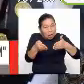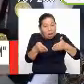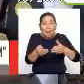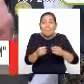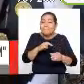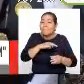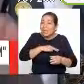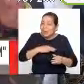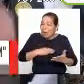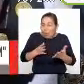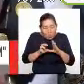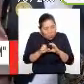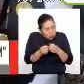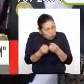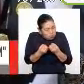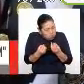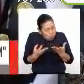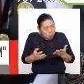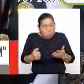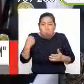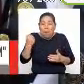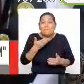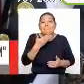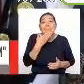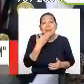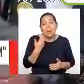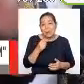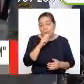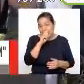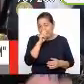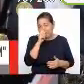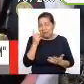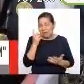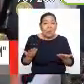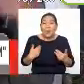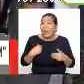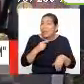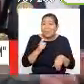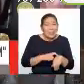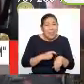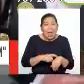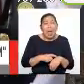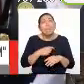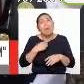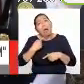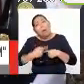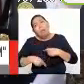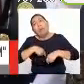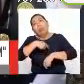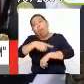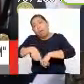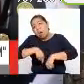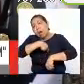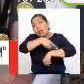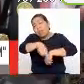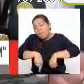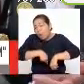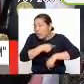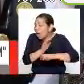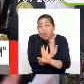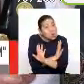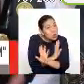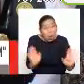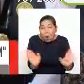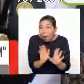interior tiene un equipo bastante potente. No tenemos tiempo para estar explicando muchas cosas. Y estos